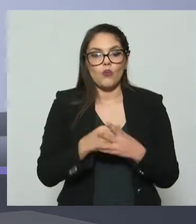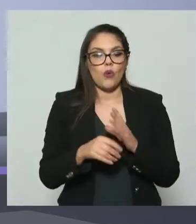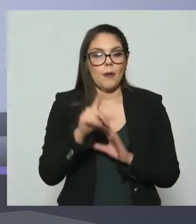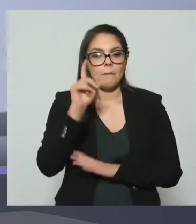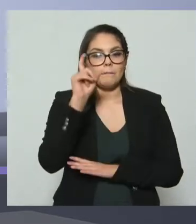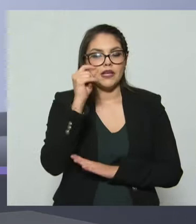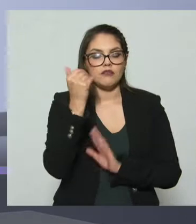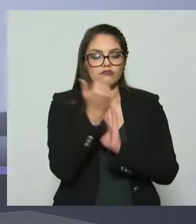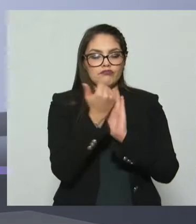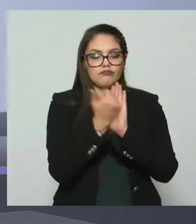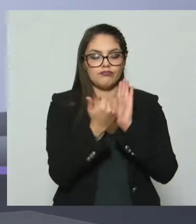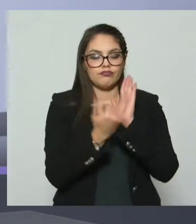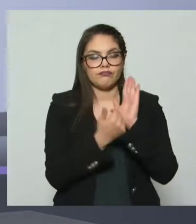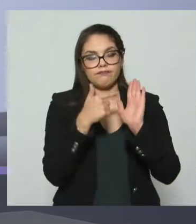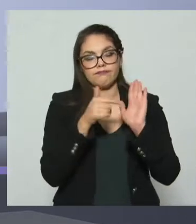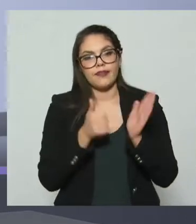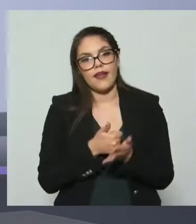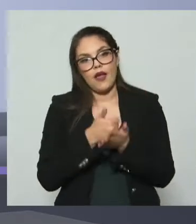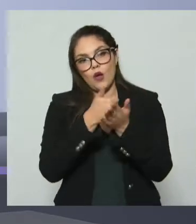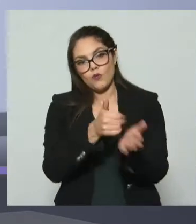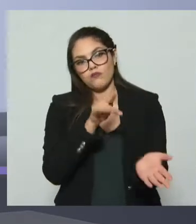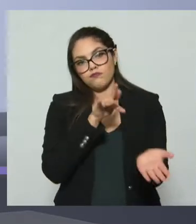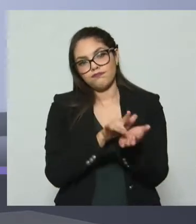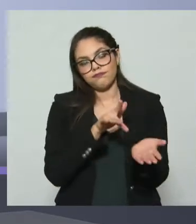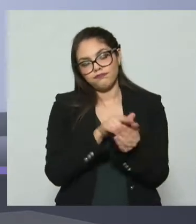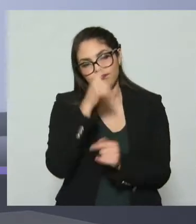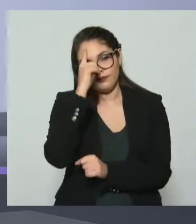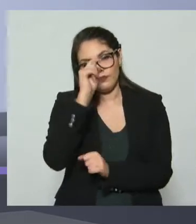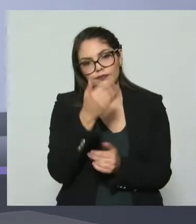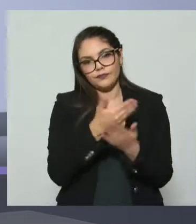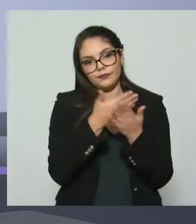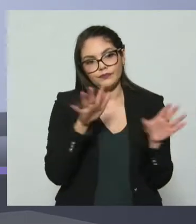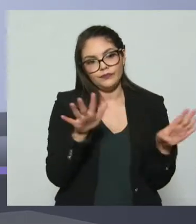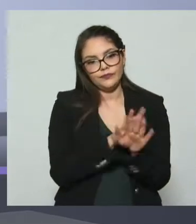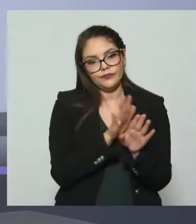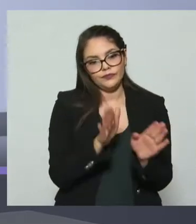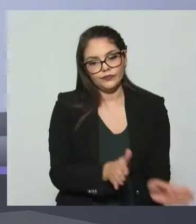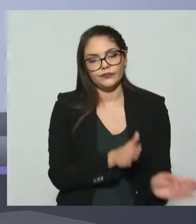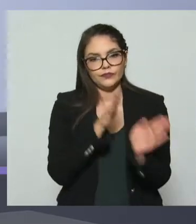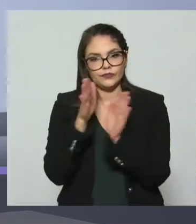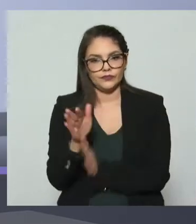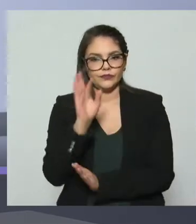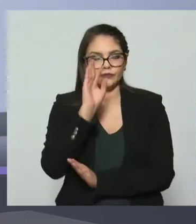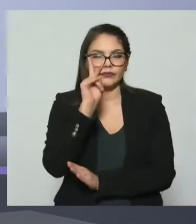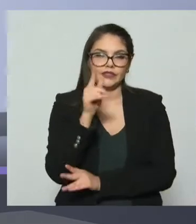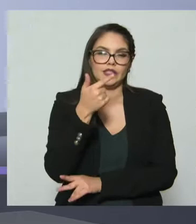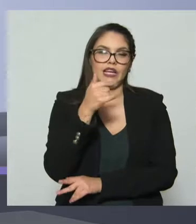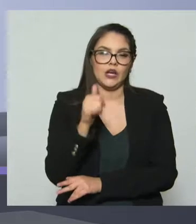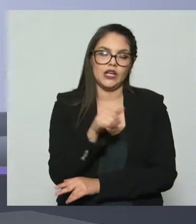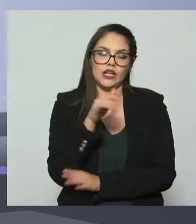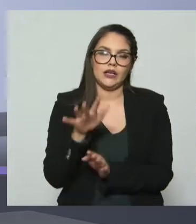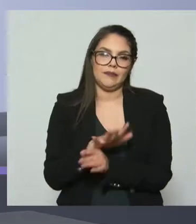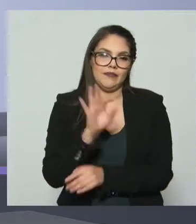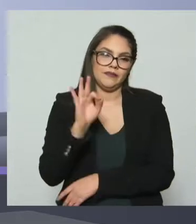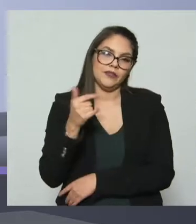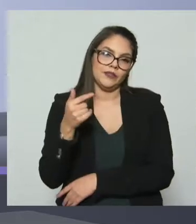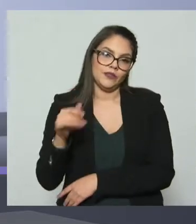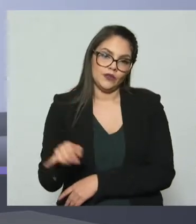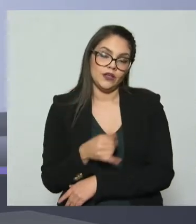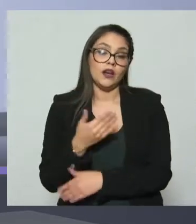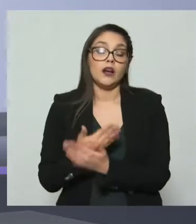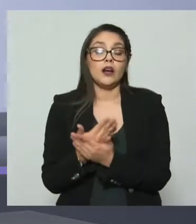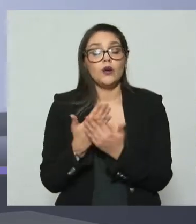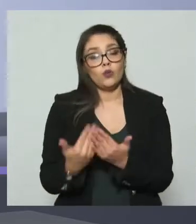a ayudar, va a beneficiar el tema de la Procuración de Justicia en la ciudad. También 2 cosas muy